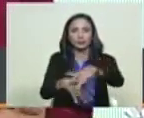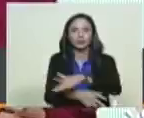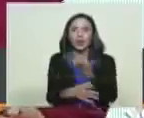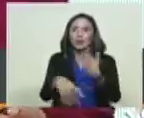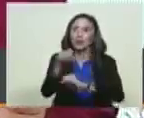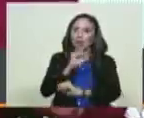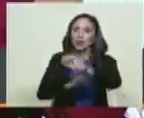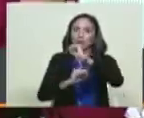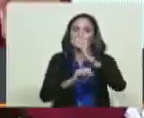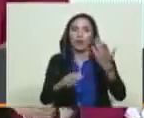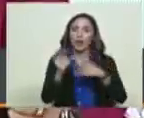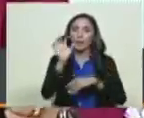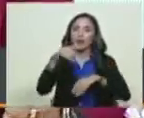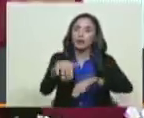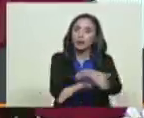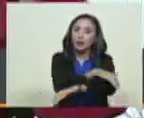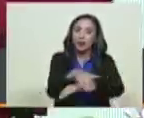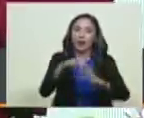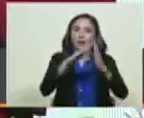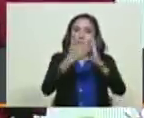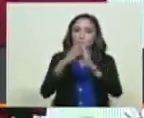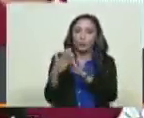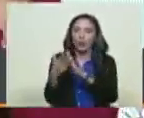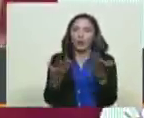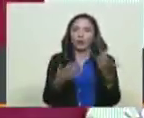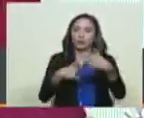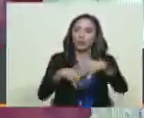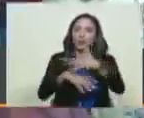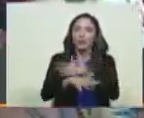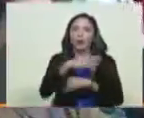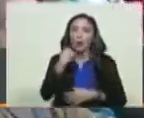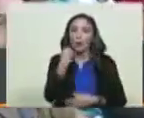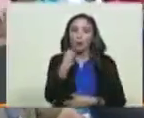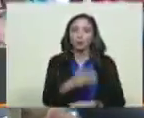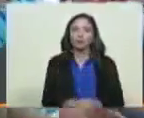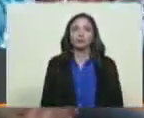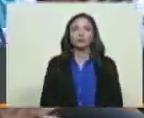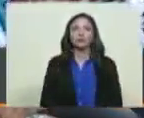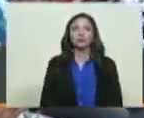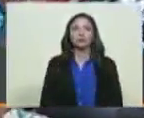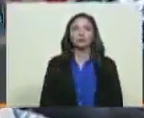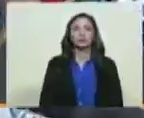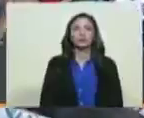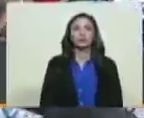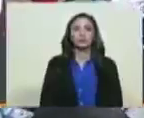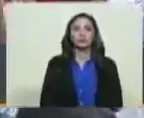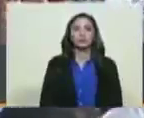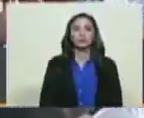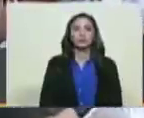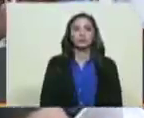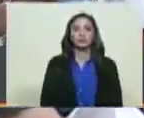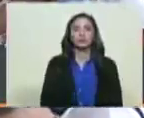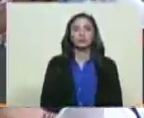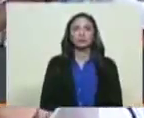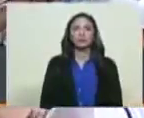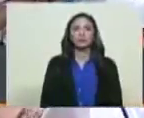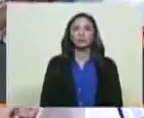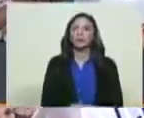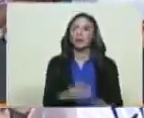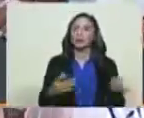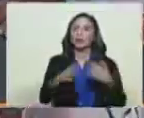en la calle y en la comunidad para la juventud donde milite la juventud de manera especial